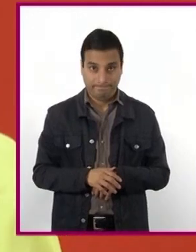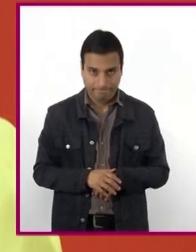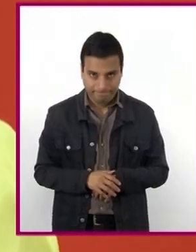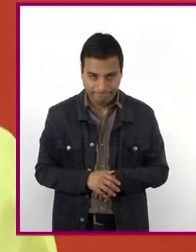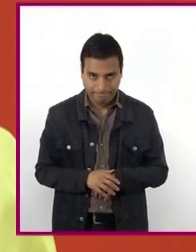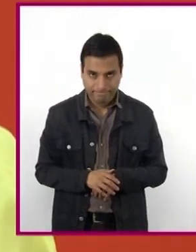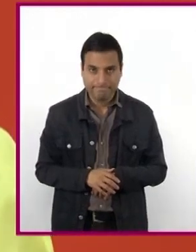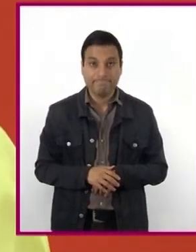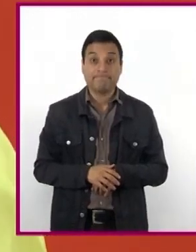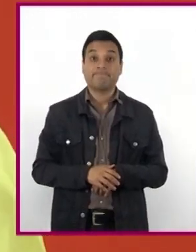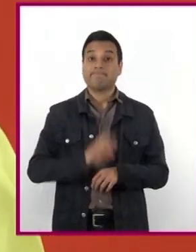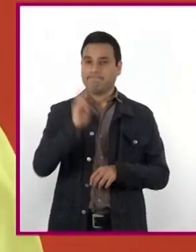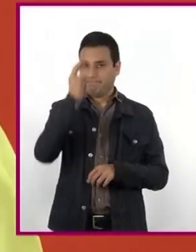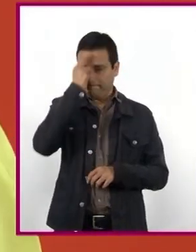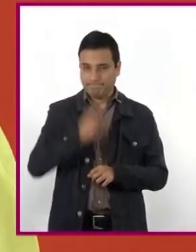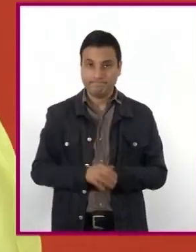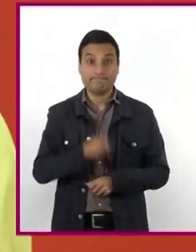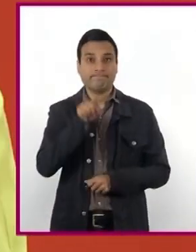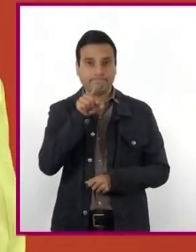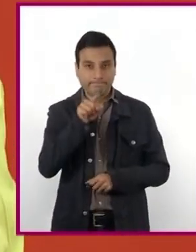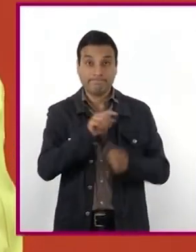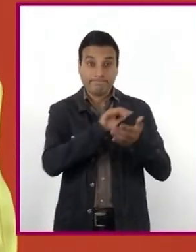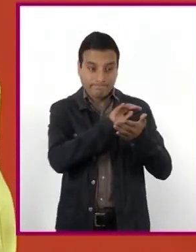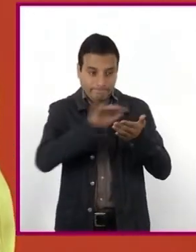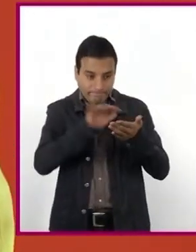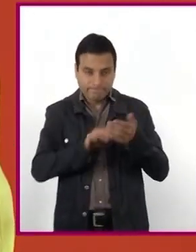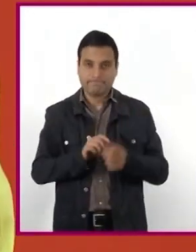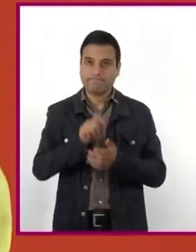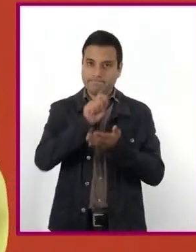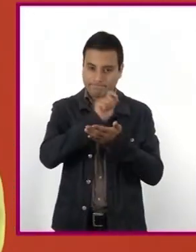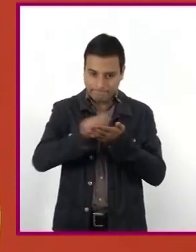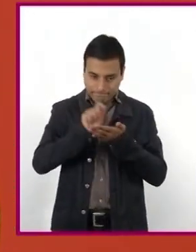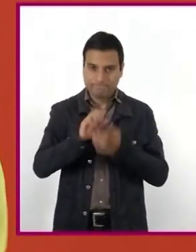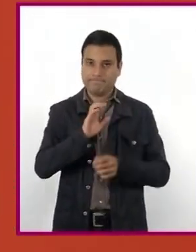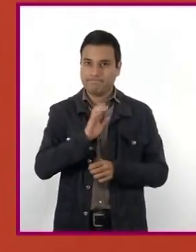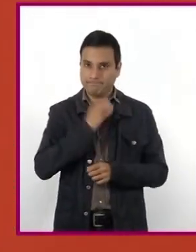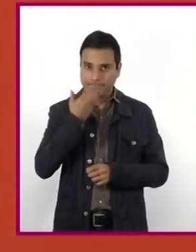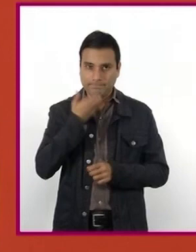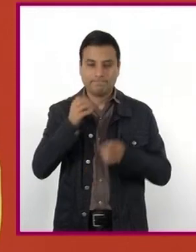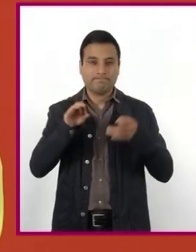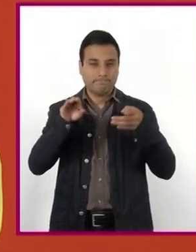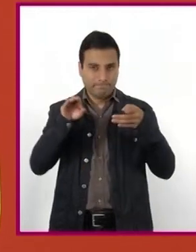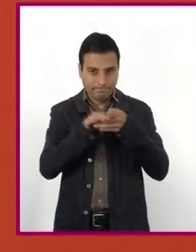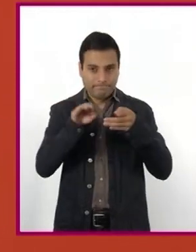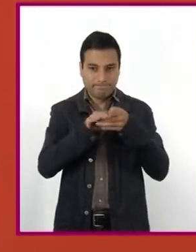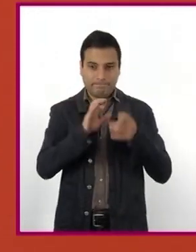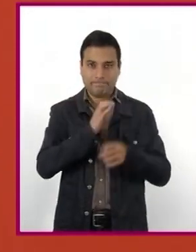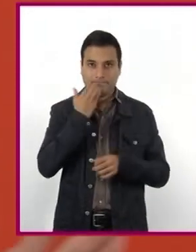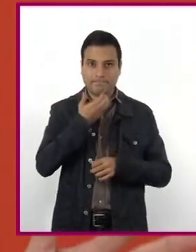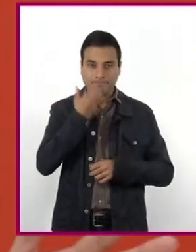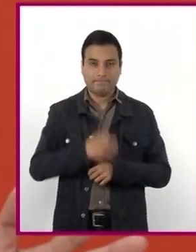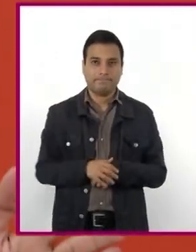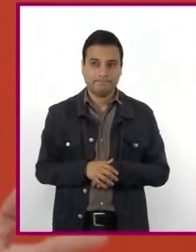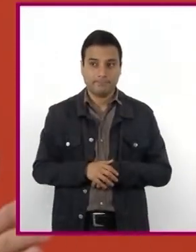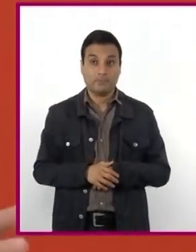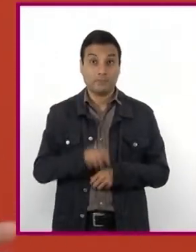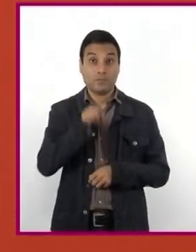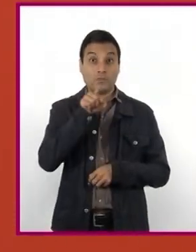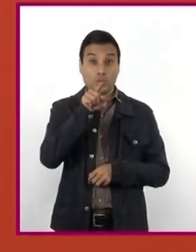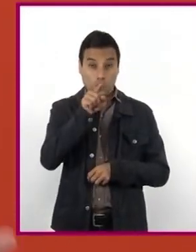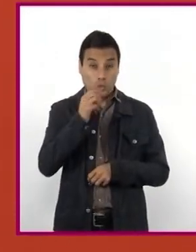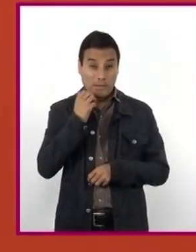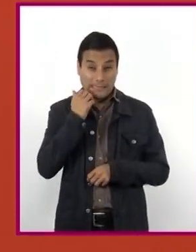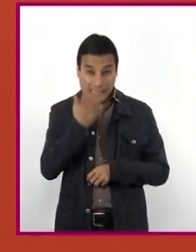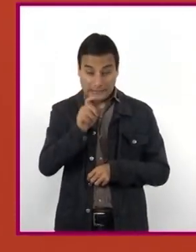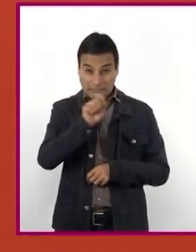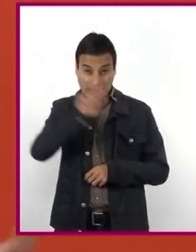no se olviden de leer y de escribir. Escribir constantemente. Como ya lo decíamos, la única manera de